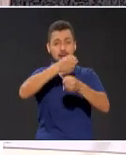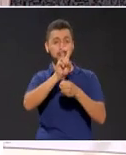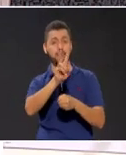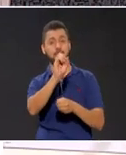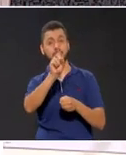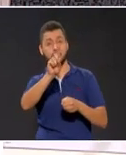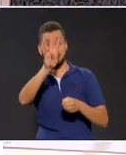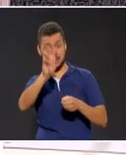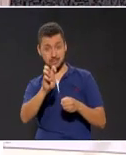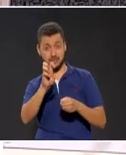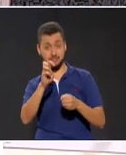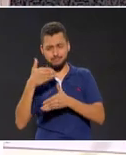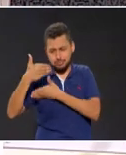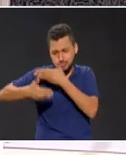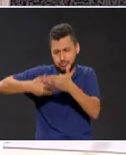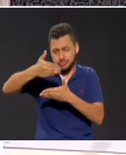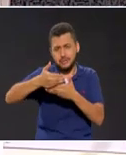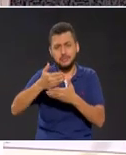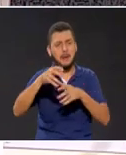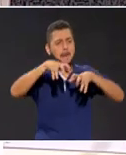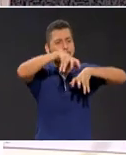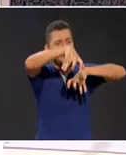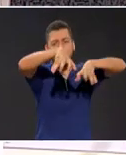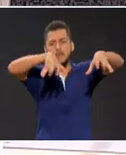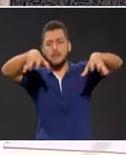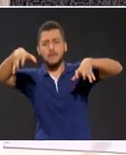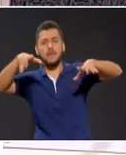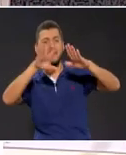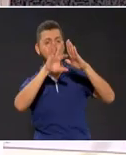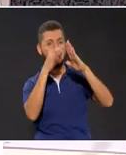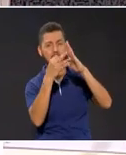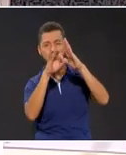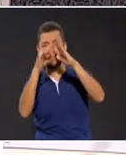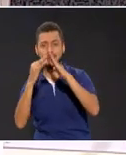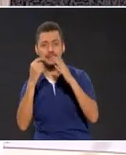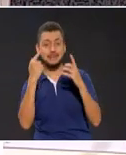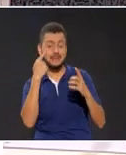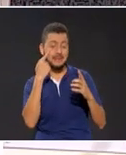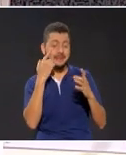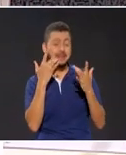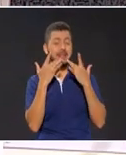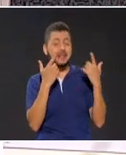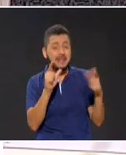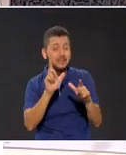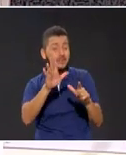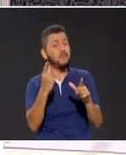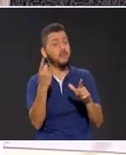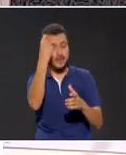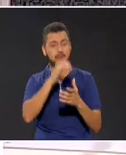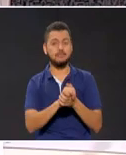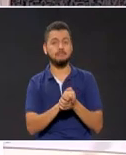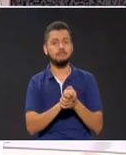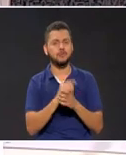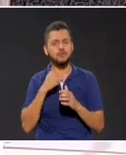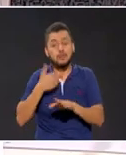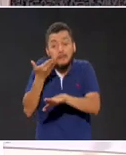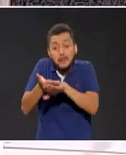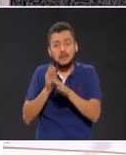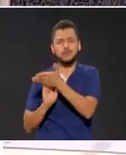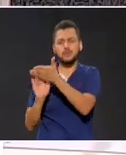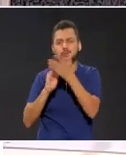él. En este momento ya ahí no hay dificultad. Hay que trabajar más es para que la mujer no tenga más autonomía económica y